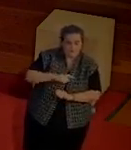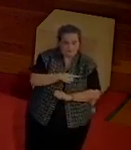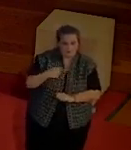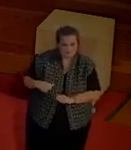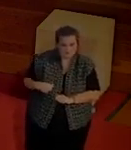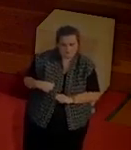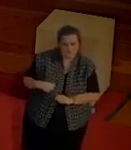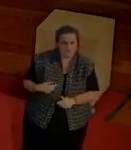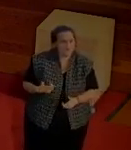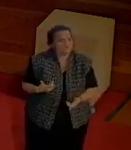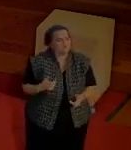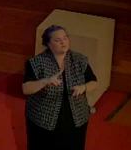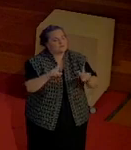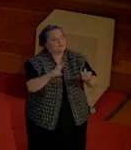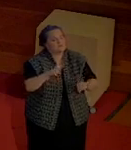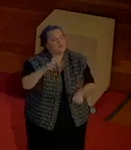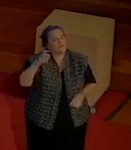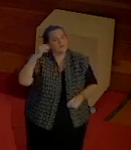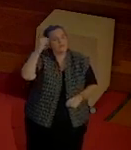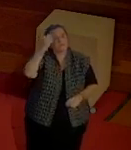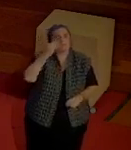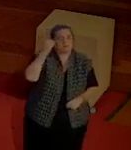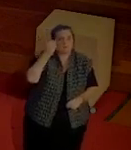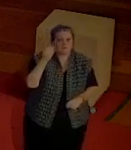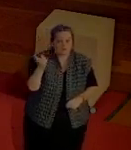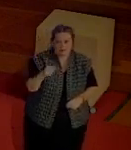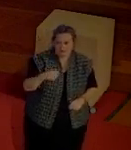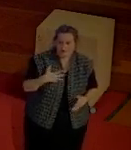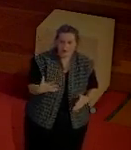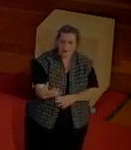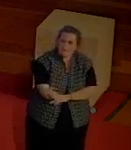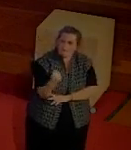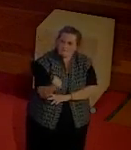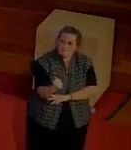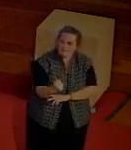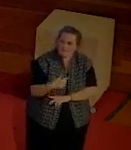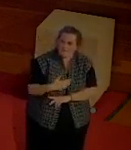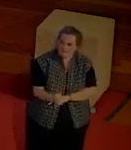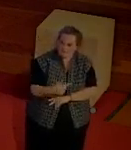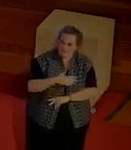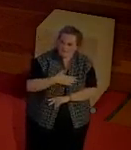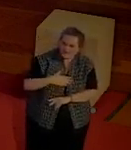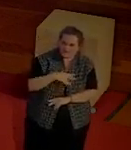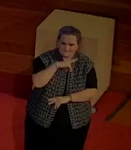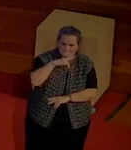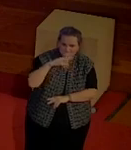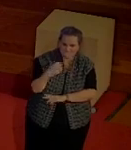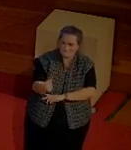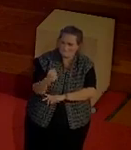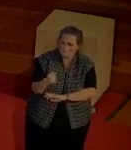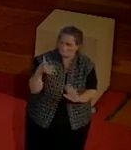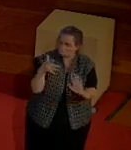es a lo que voy es una cuestión de poder tengo el poder y quiero mantenerme como el más poderoso y hay una